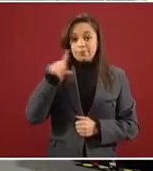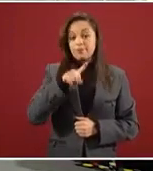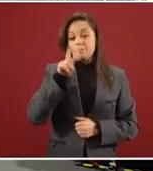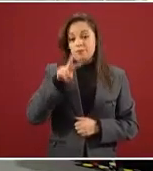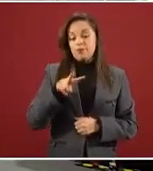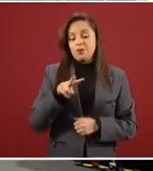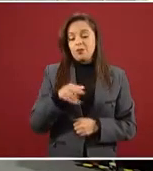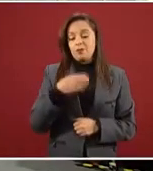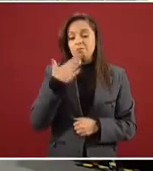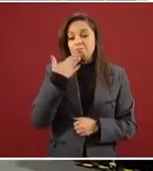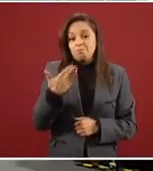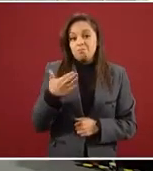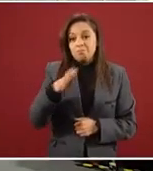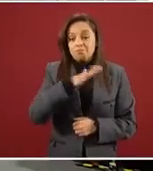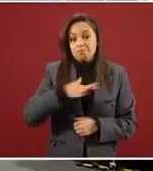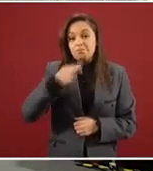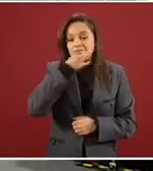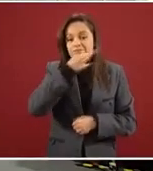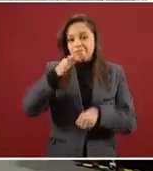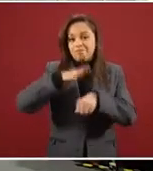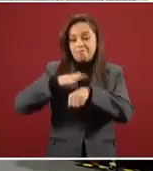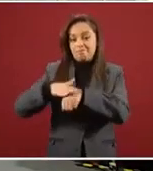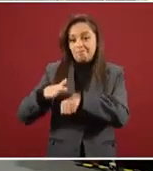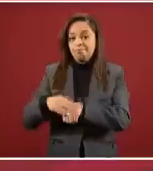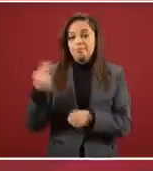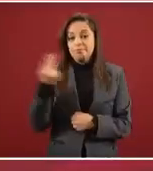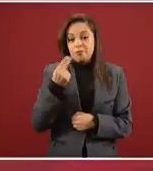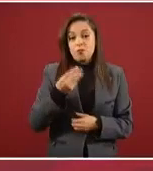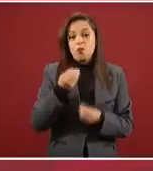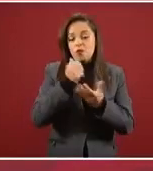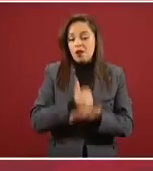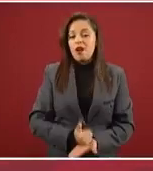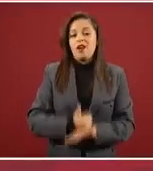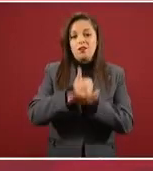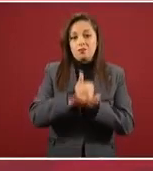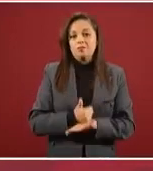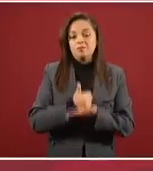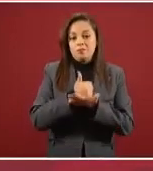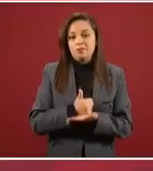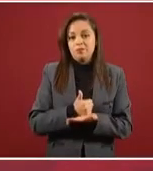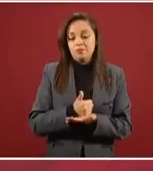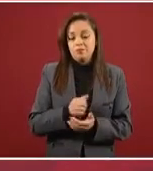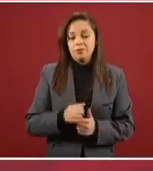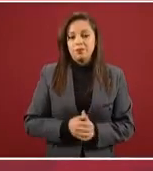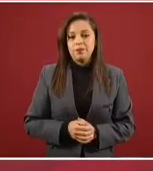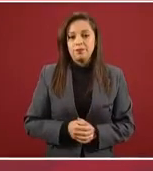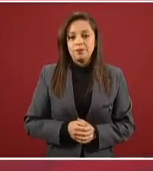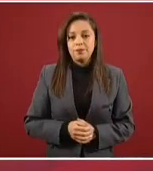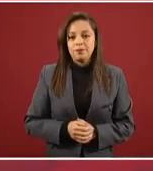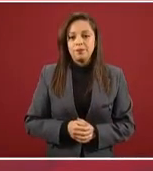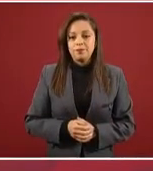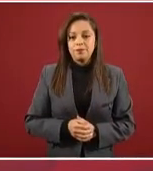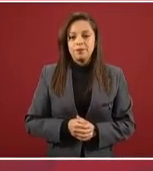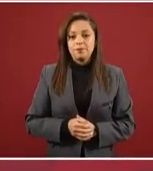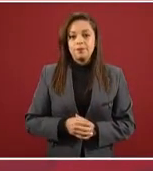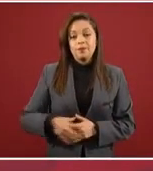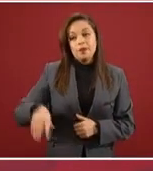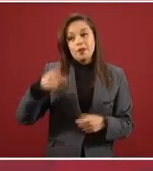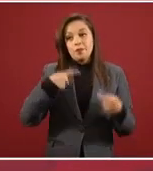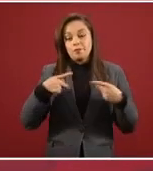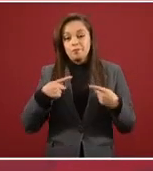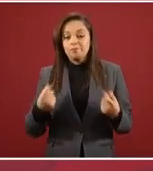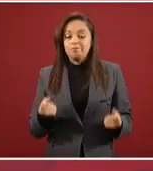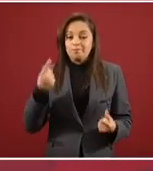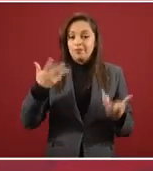va a ayudar mucho, ya hay certidumbre para